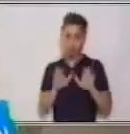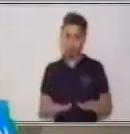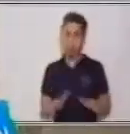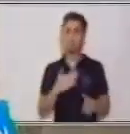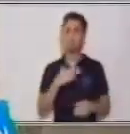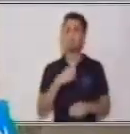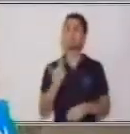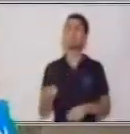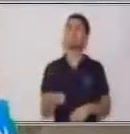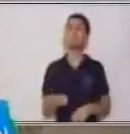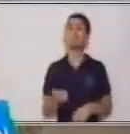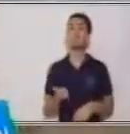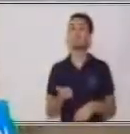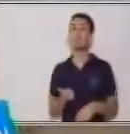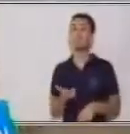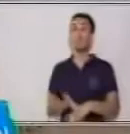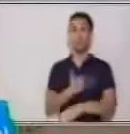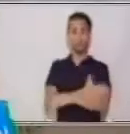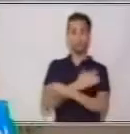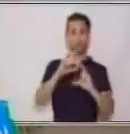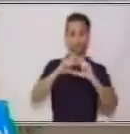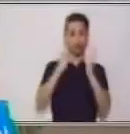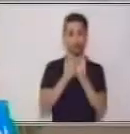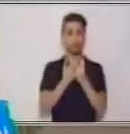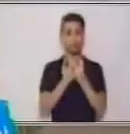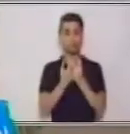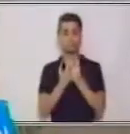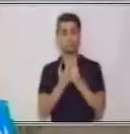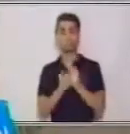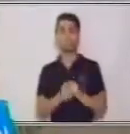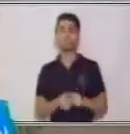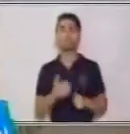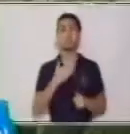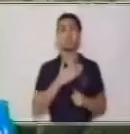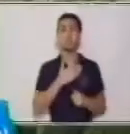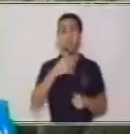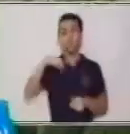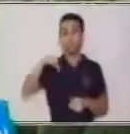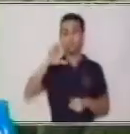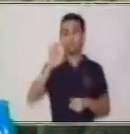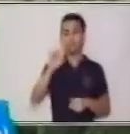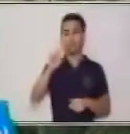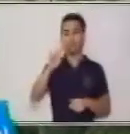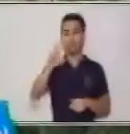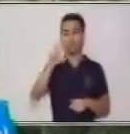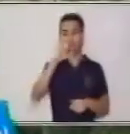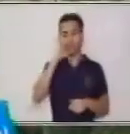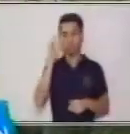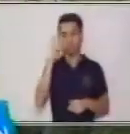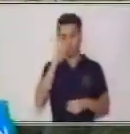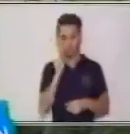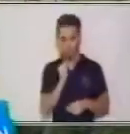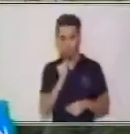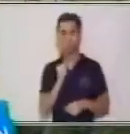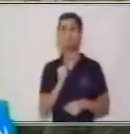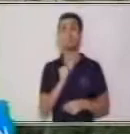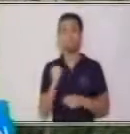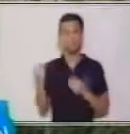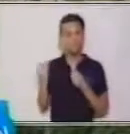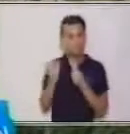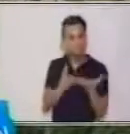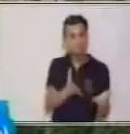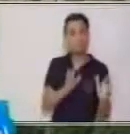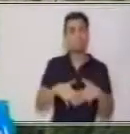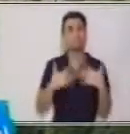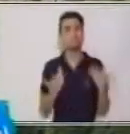Nosotros estuvimos trabajando en el programa anterior acerca de lo que son los productos y cocientes notables. Esta interpretación que nosotros